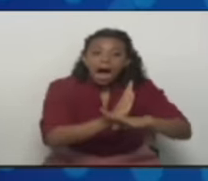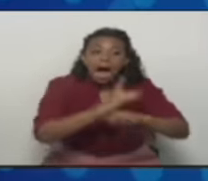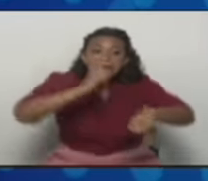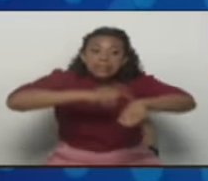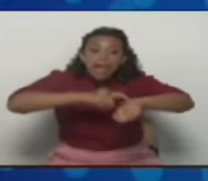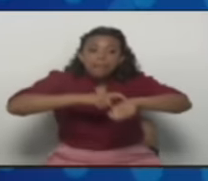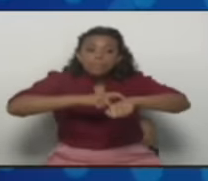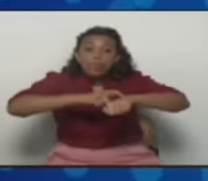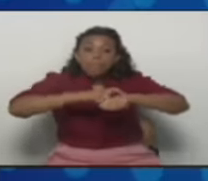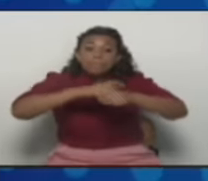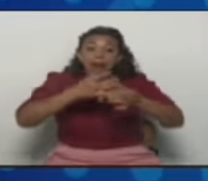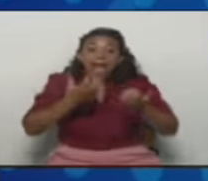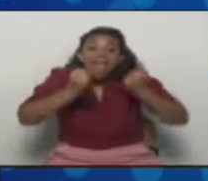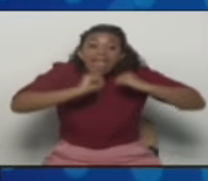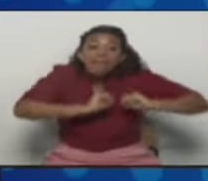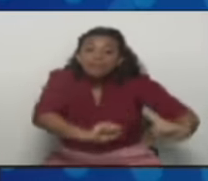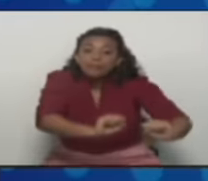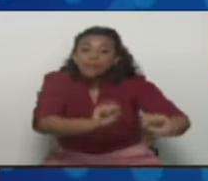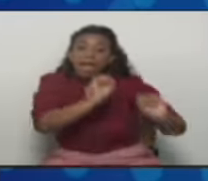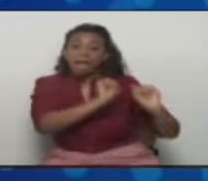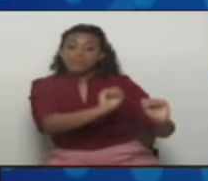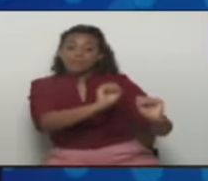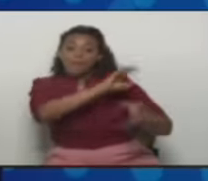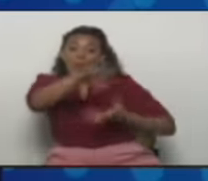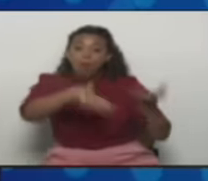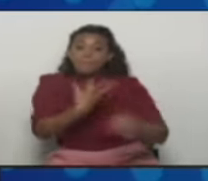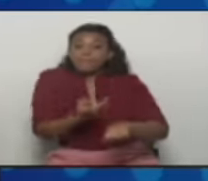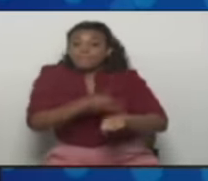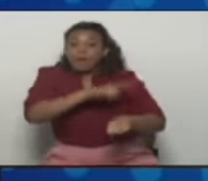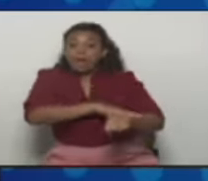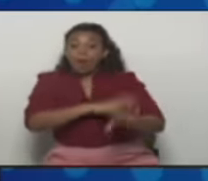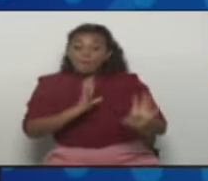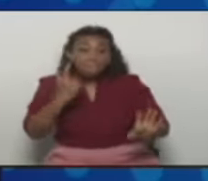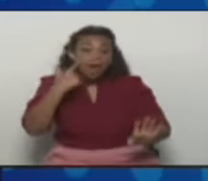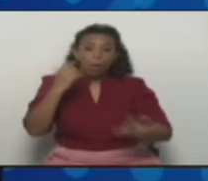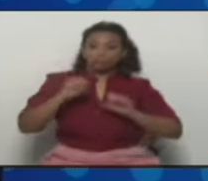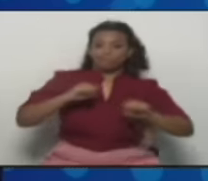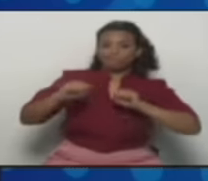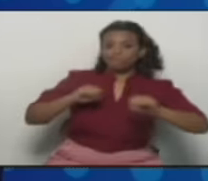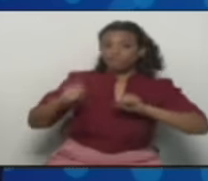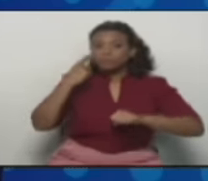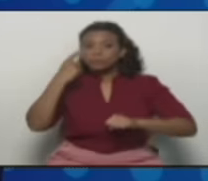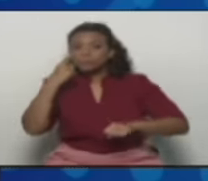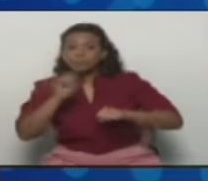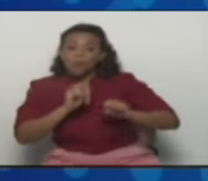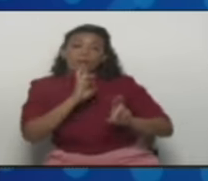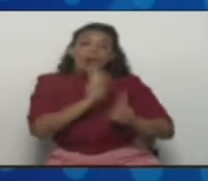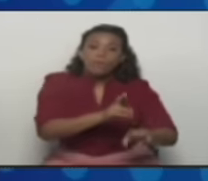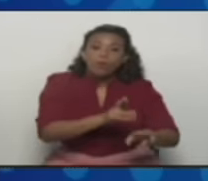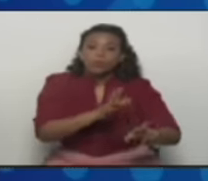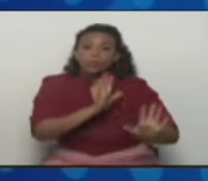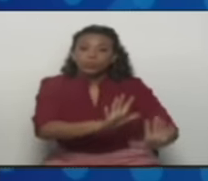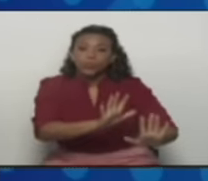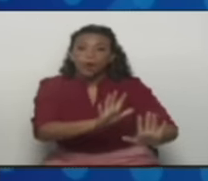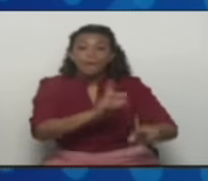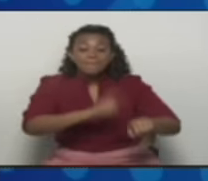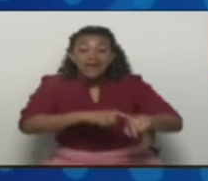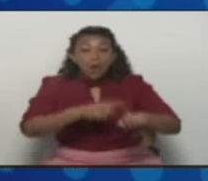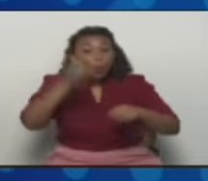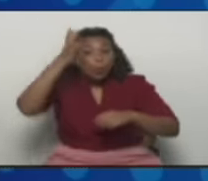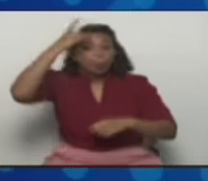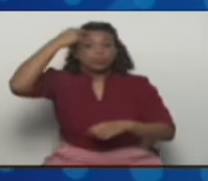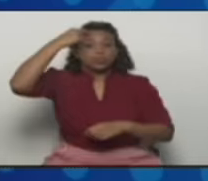tiempo. En algunos casos nos han sorprendido, pero hemos estado preparados y hemos respondido. Pero con este